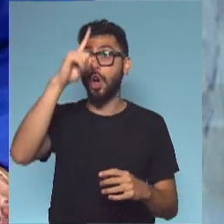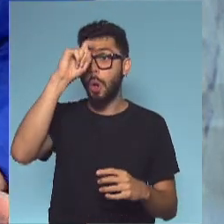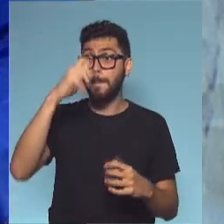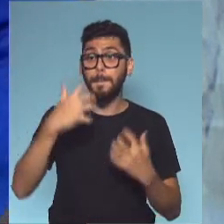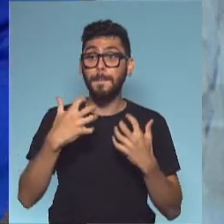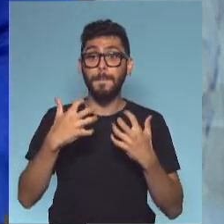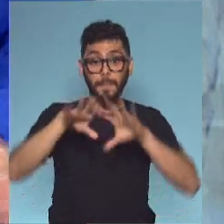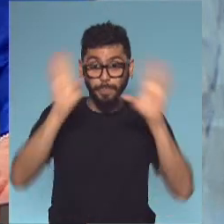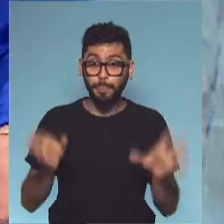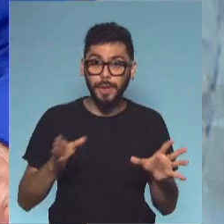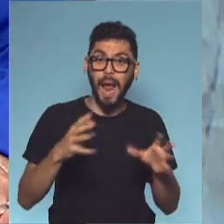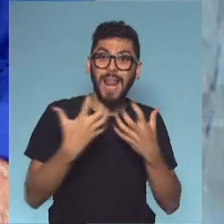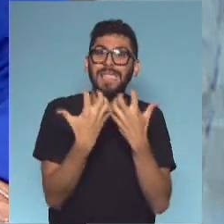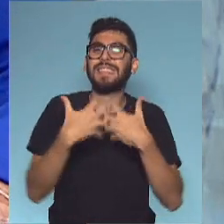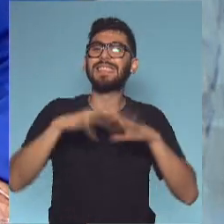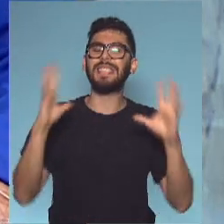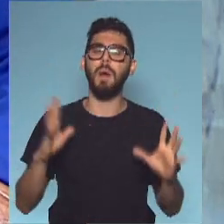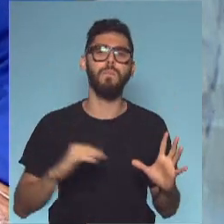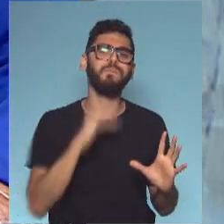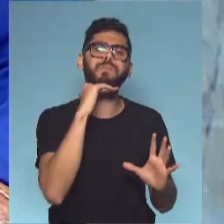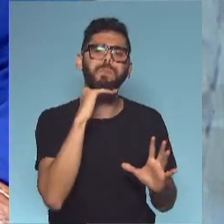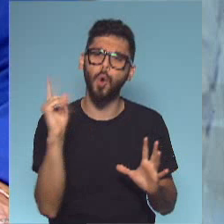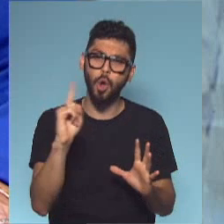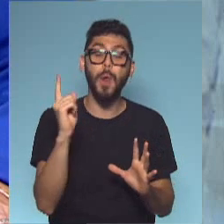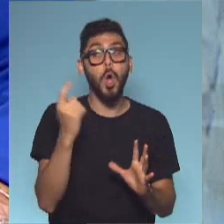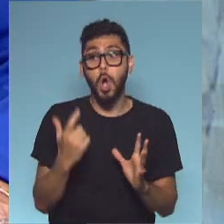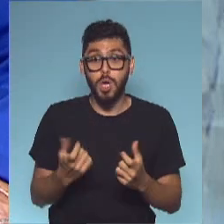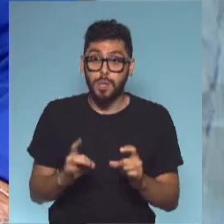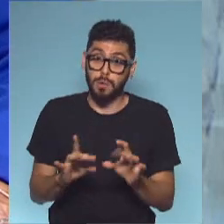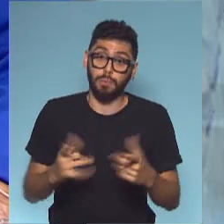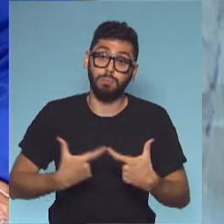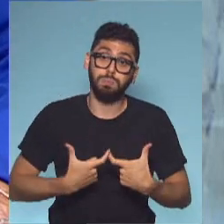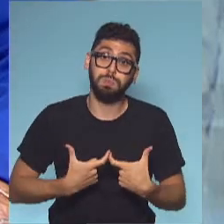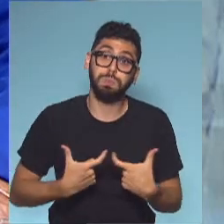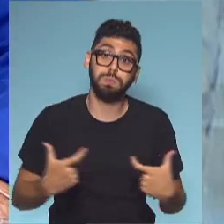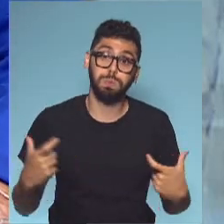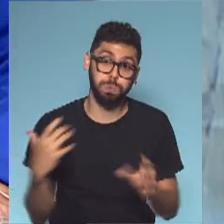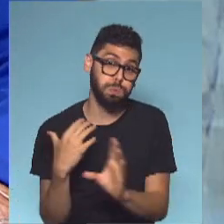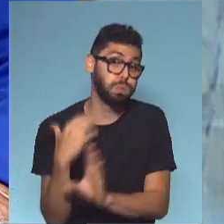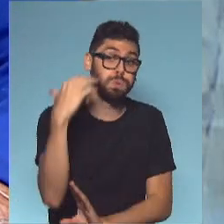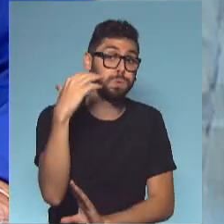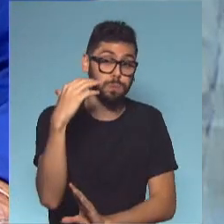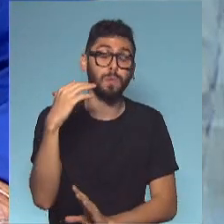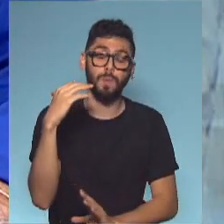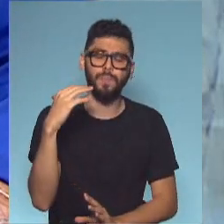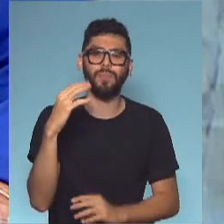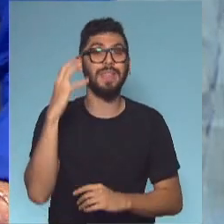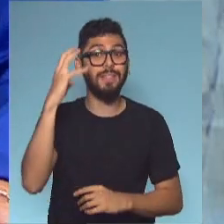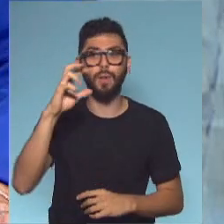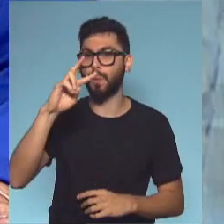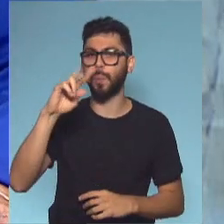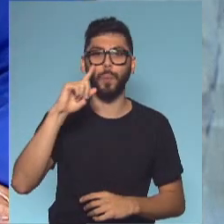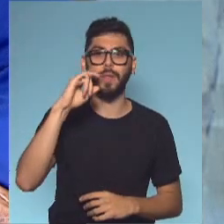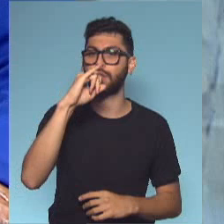no colapsó, pero sí hay un aumento acelerado de los casos de coronavirus. Bisotti destacó que